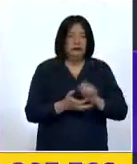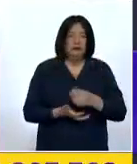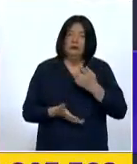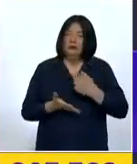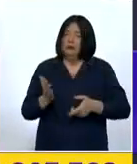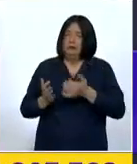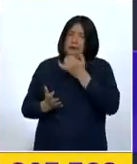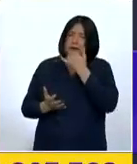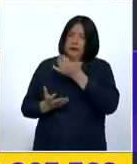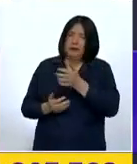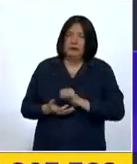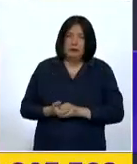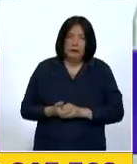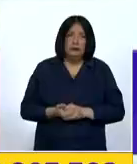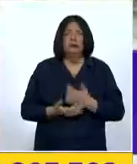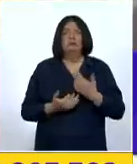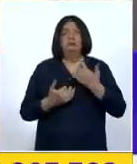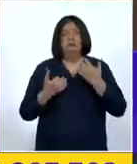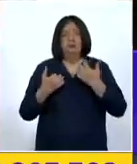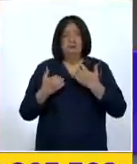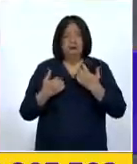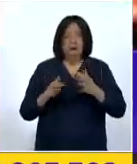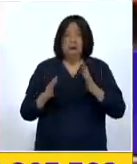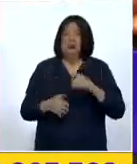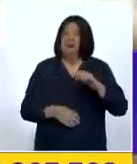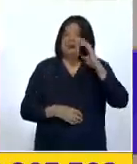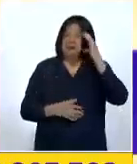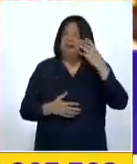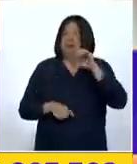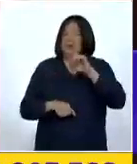es lo que sucede? A pesar que la policía a diario